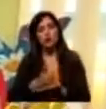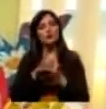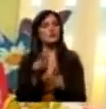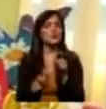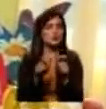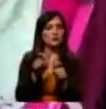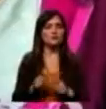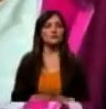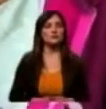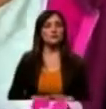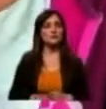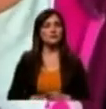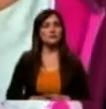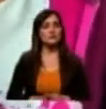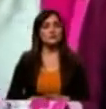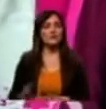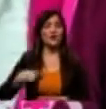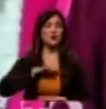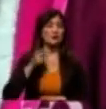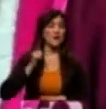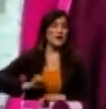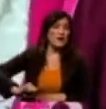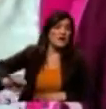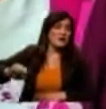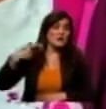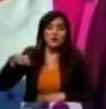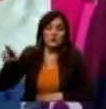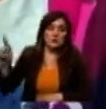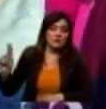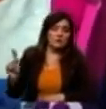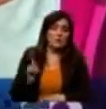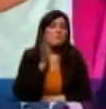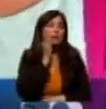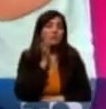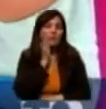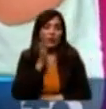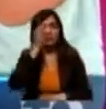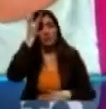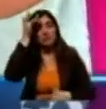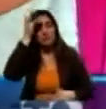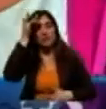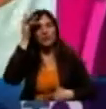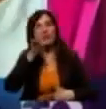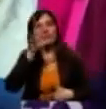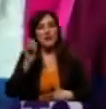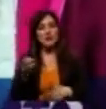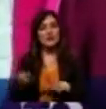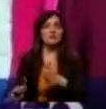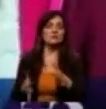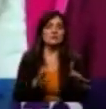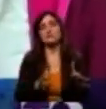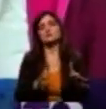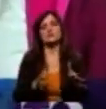más personas. Hemos podido venir desde muy lejos para hacerle la radioterapia a mi mamá. Son 30 radioterapias, pero